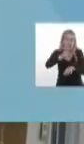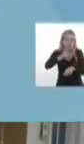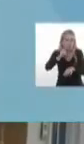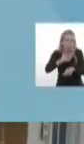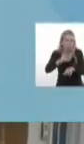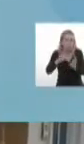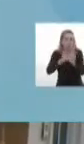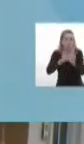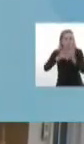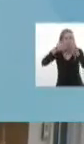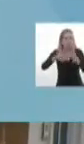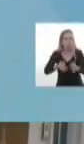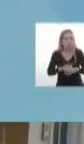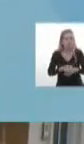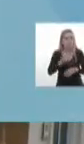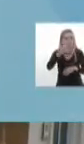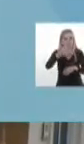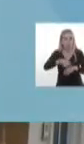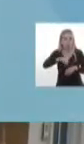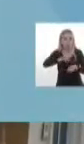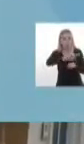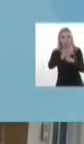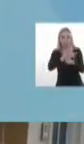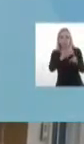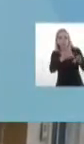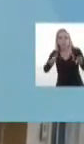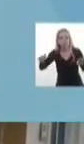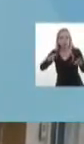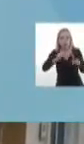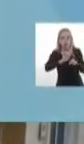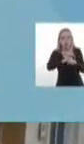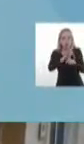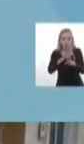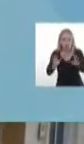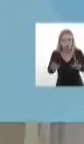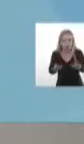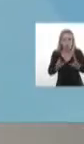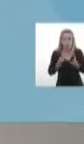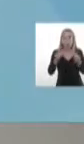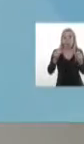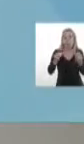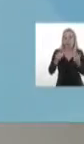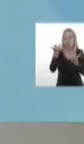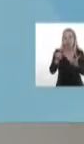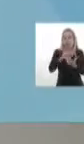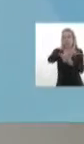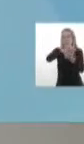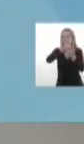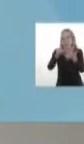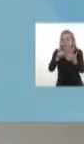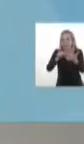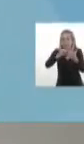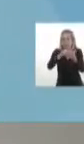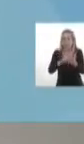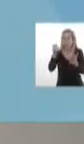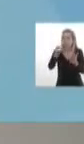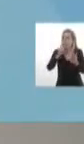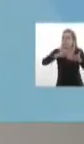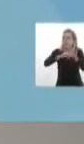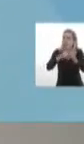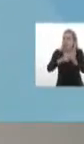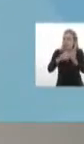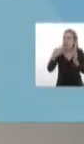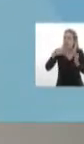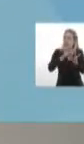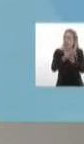una tendencia en el país que lleva décadas y décadas esa tendencia yo la llamaría la ilusión el populismo podría